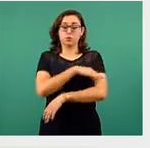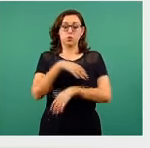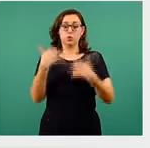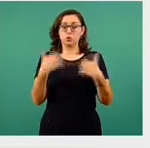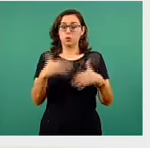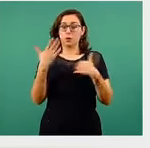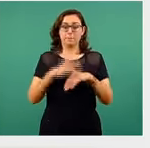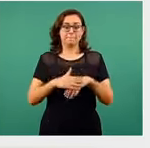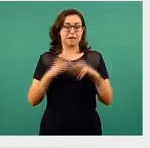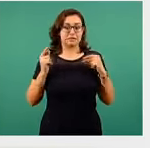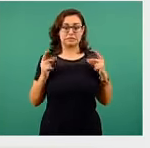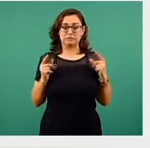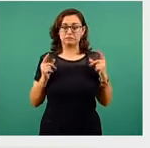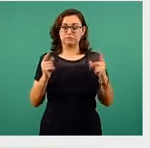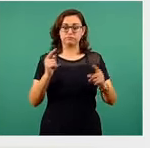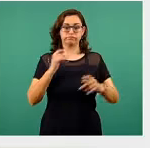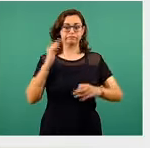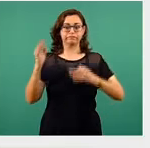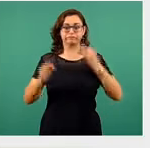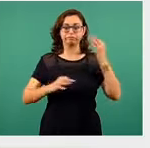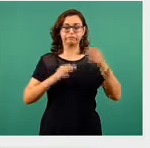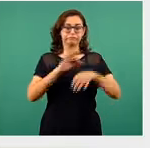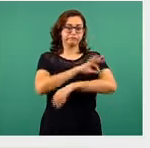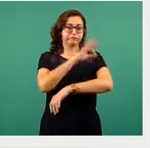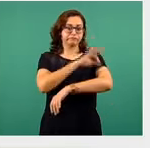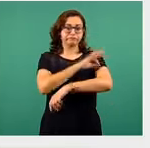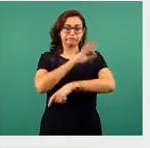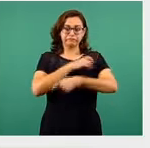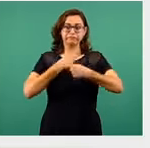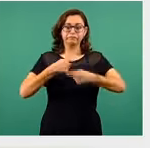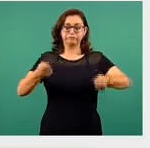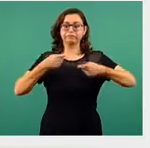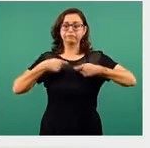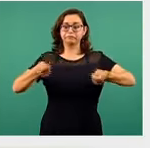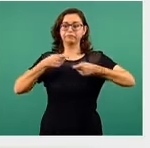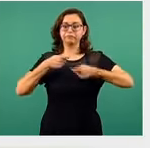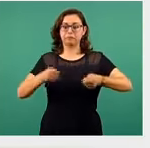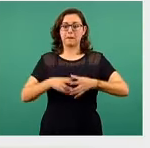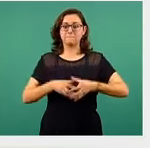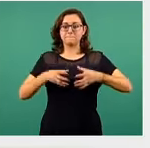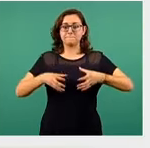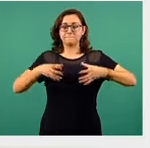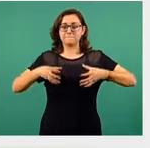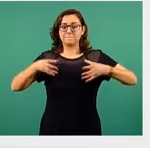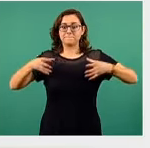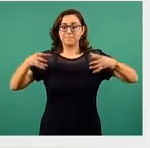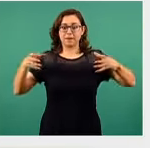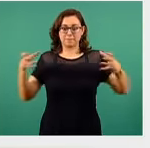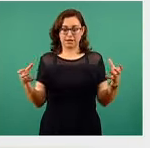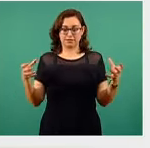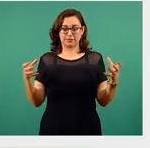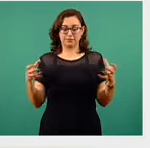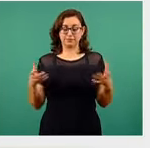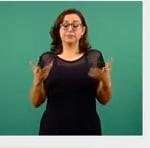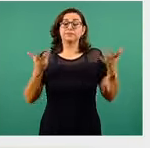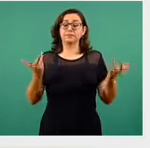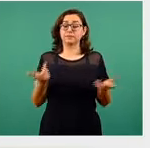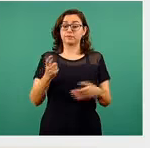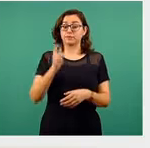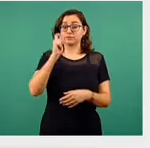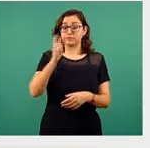tenido la mayor eficiencia, que crece y crece y crece progresivamente. Crece progresivamente en la medida en que, de acuerdo con